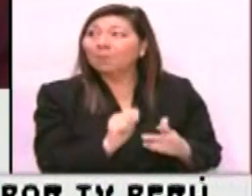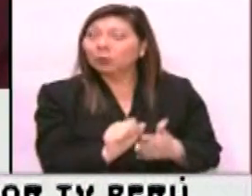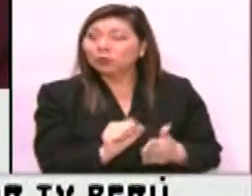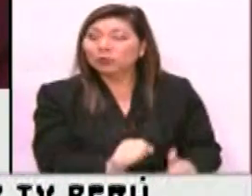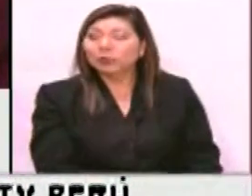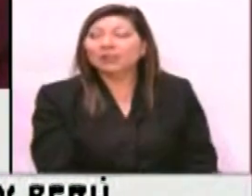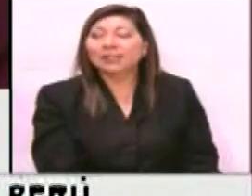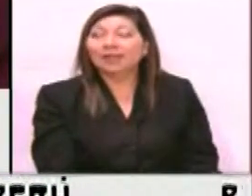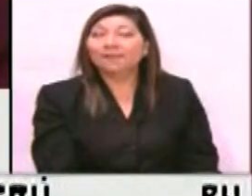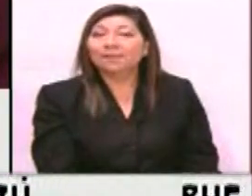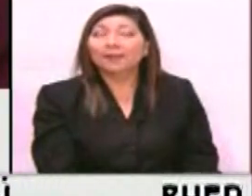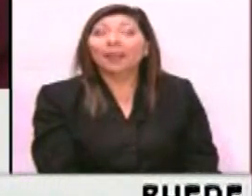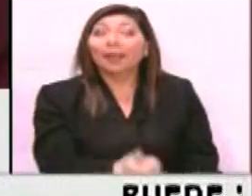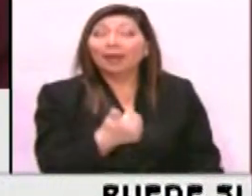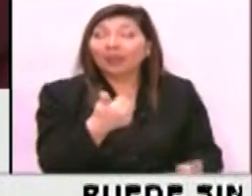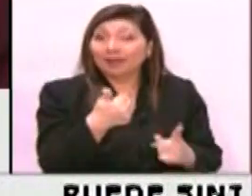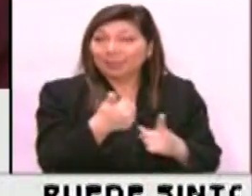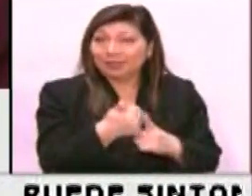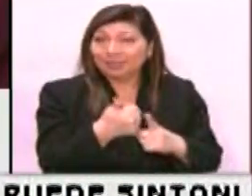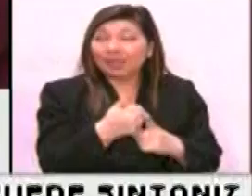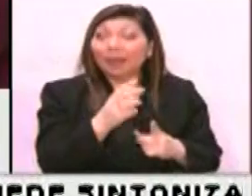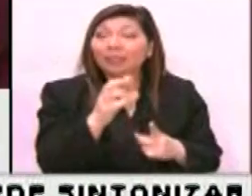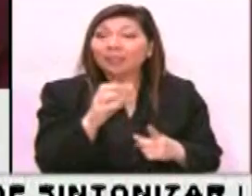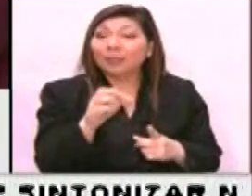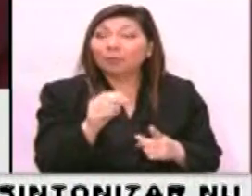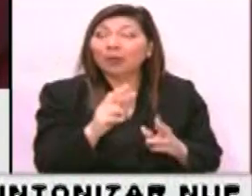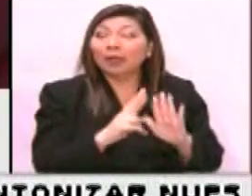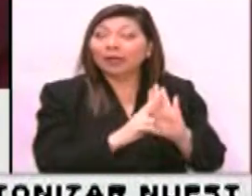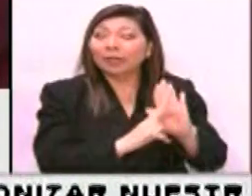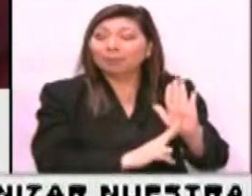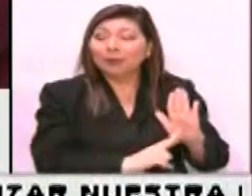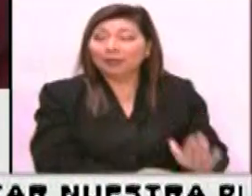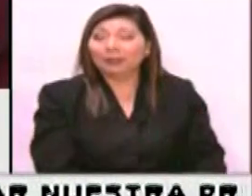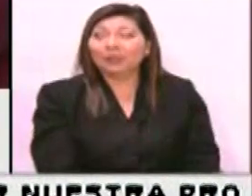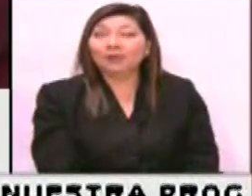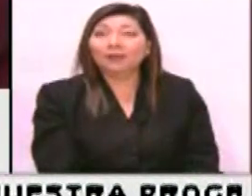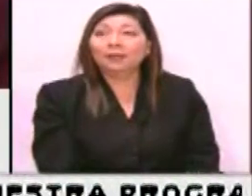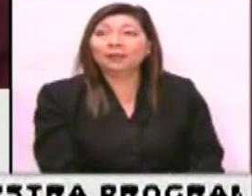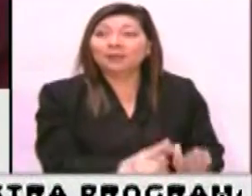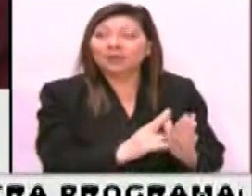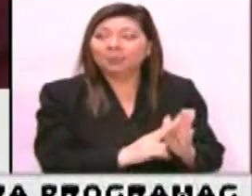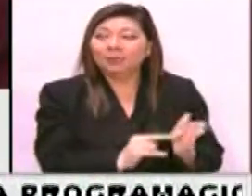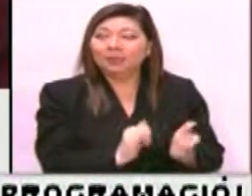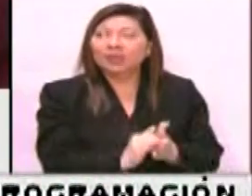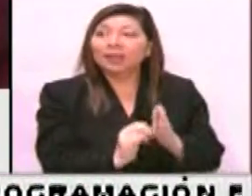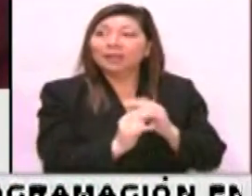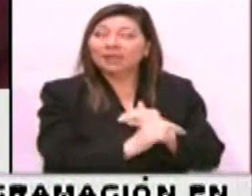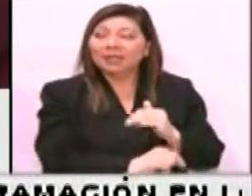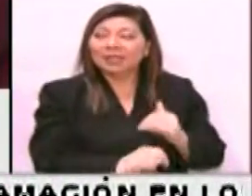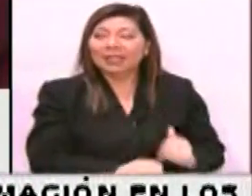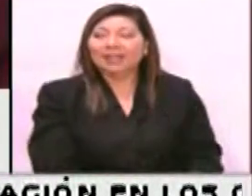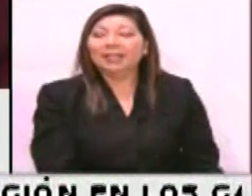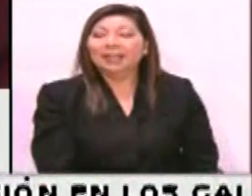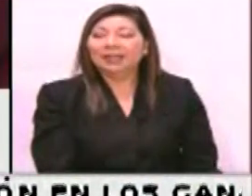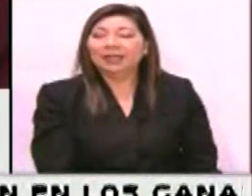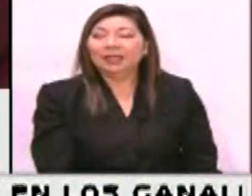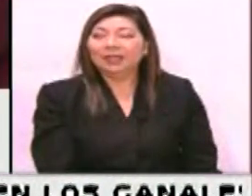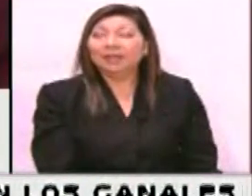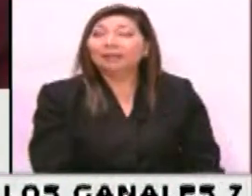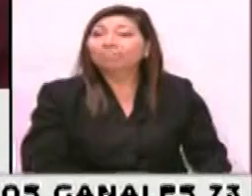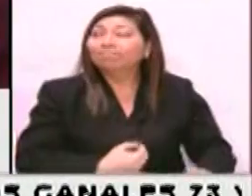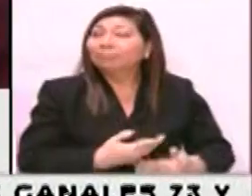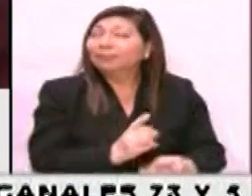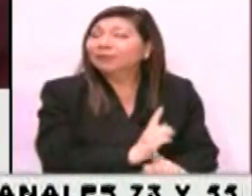Sussex, es el diputado de la República, el diputado de la Nación, y en